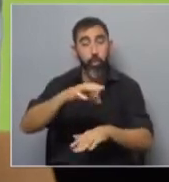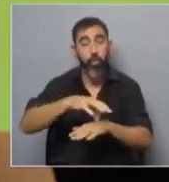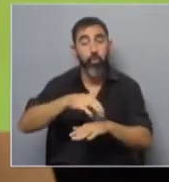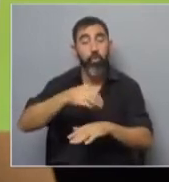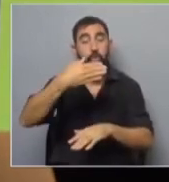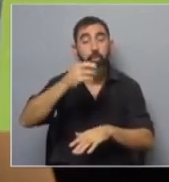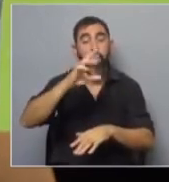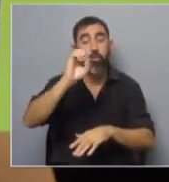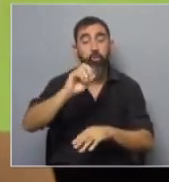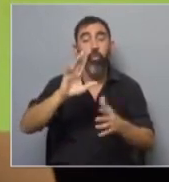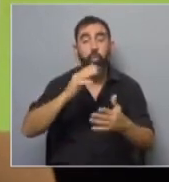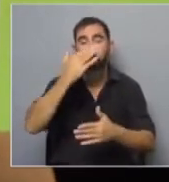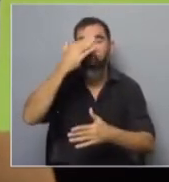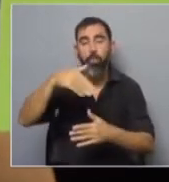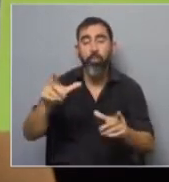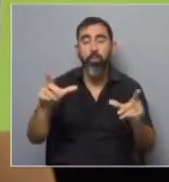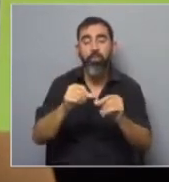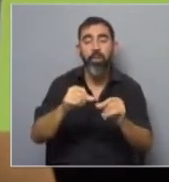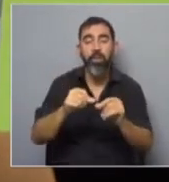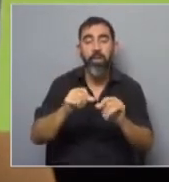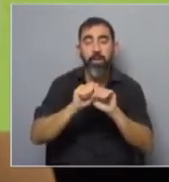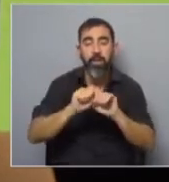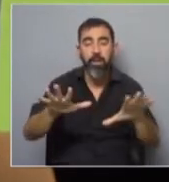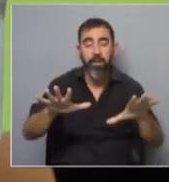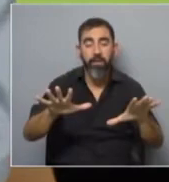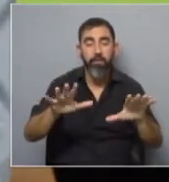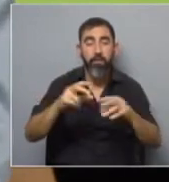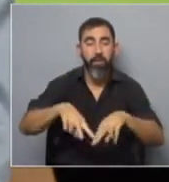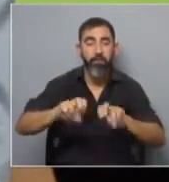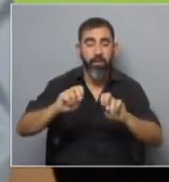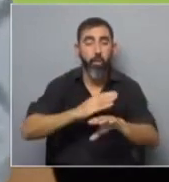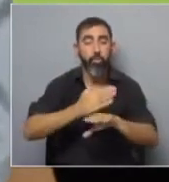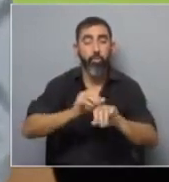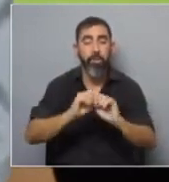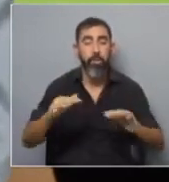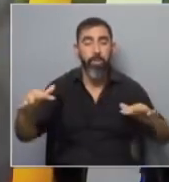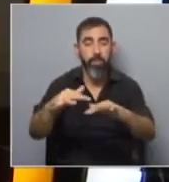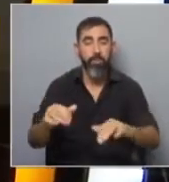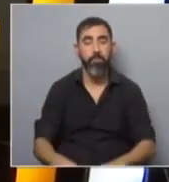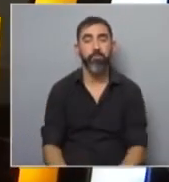Bertol, hablamos del cierre de la red interdisciplinaria para estudiar las secuelas de la pandemia.